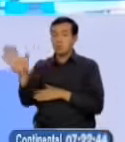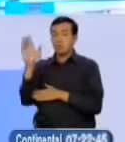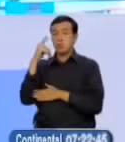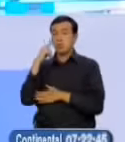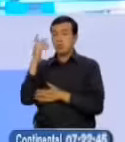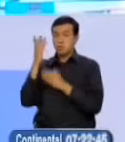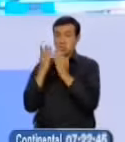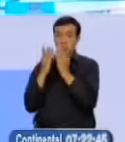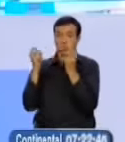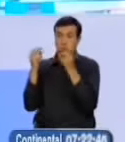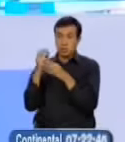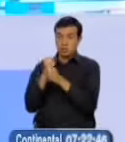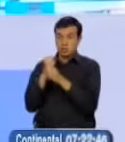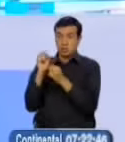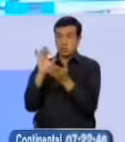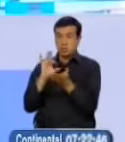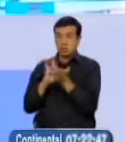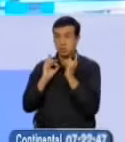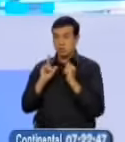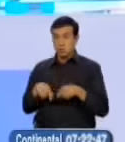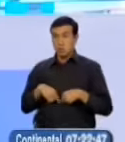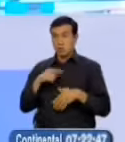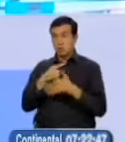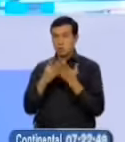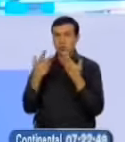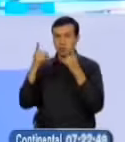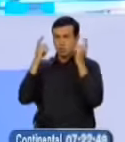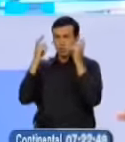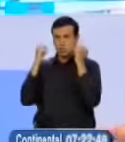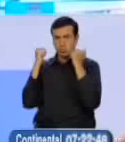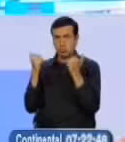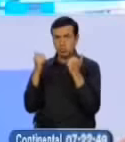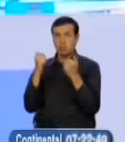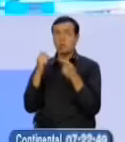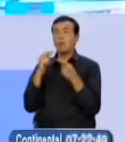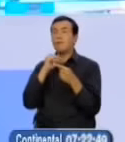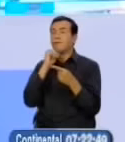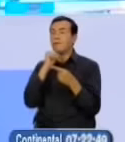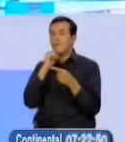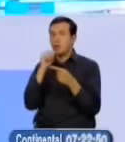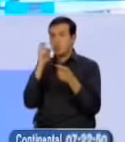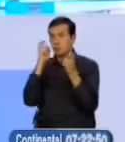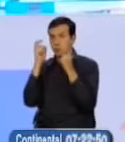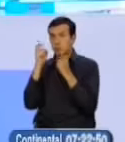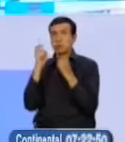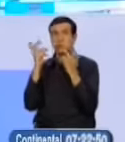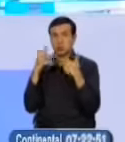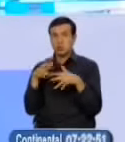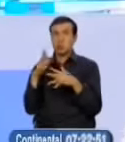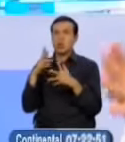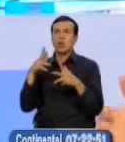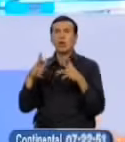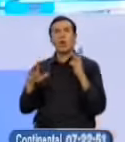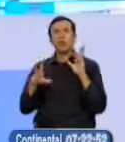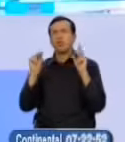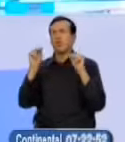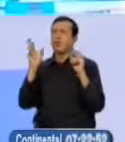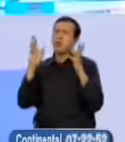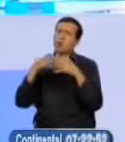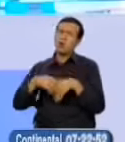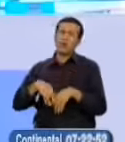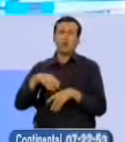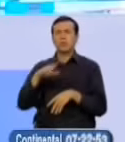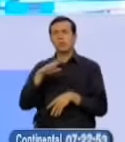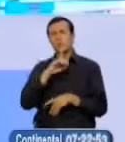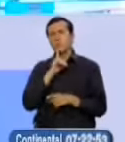ofertan seguros en el área de la salud, que eso ya también estaban bastante bien regulados. Los que no, sí estaban regulados en este país, los que han hecho el drama, que van a quebrar un